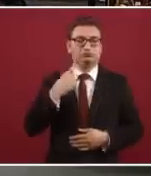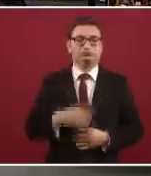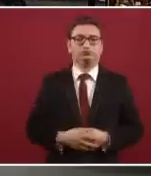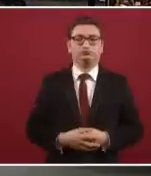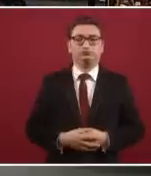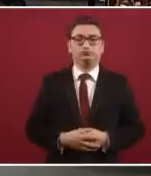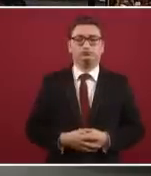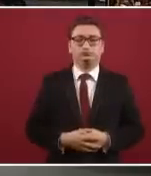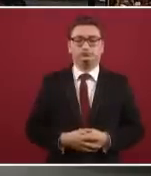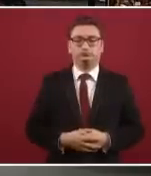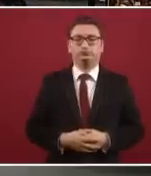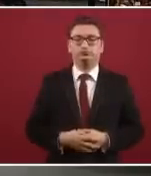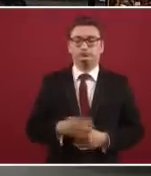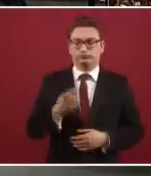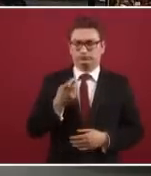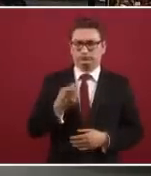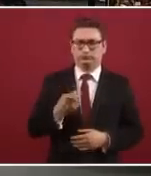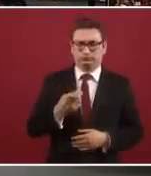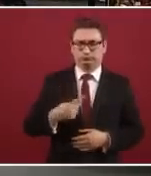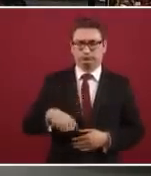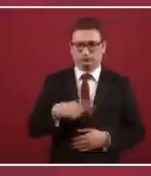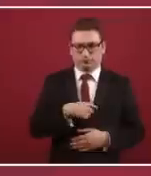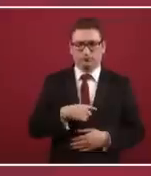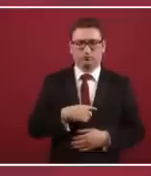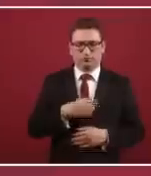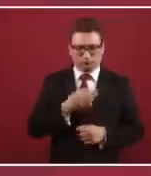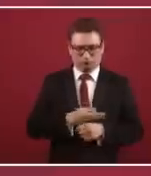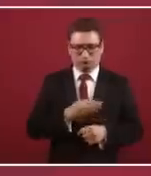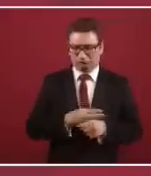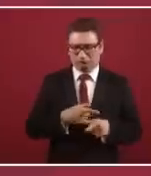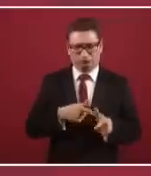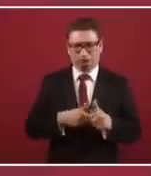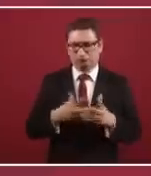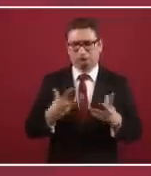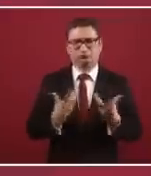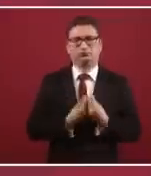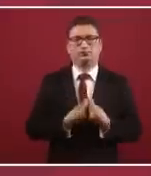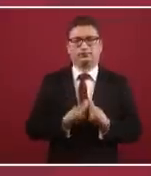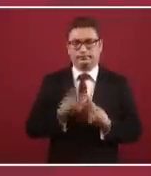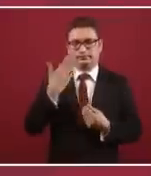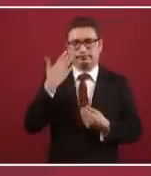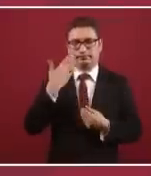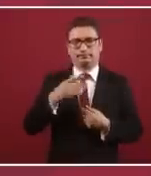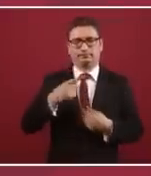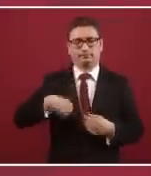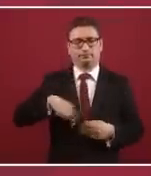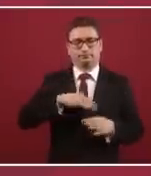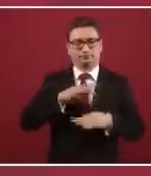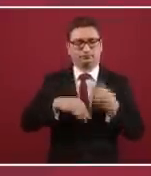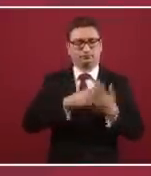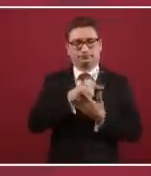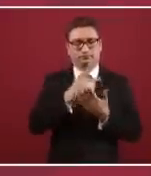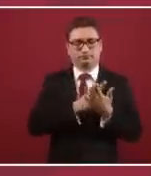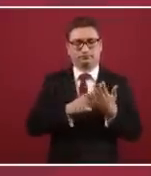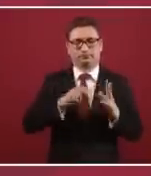Es que estamos viendo eso de manera conjunta, todo el plan de salud.